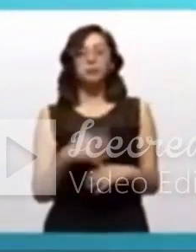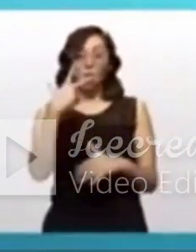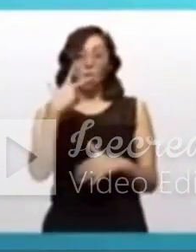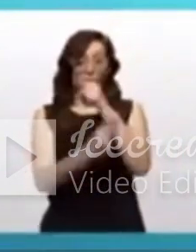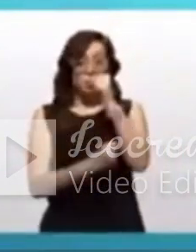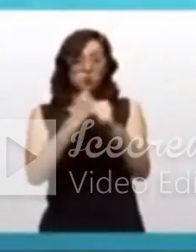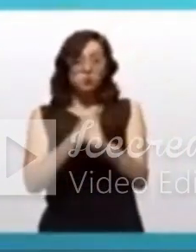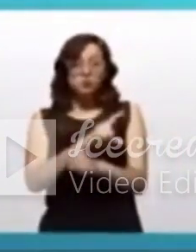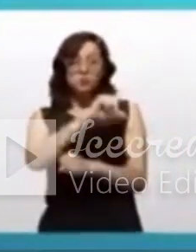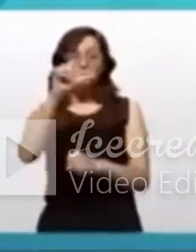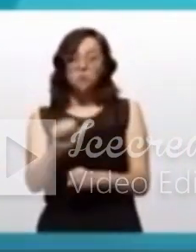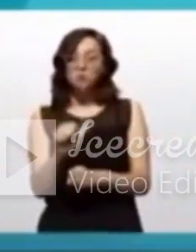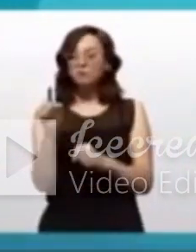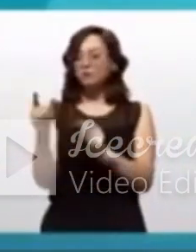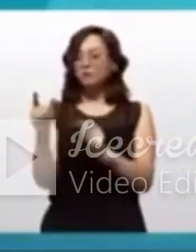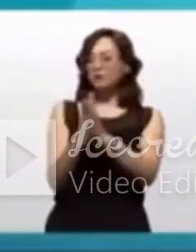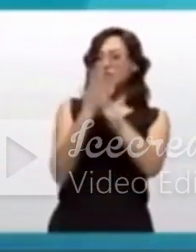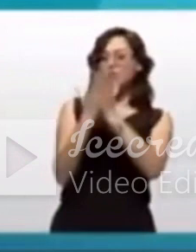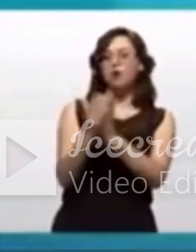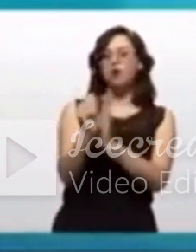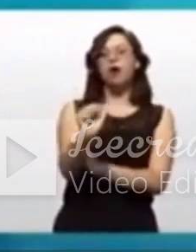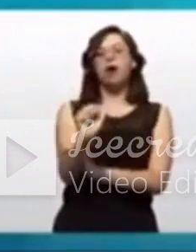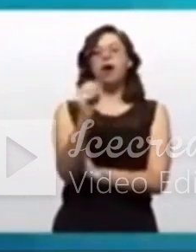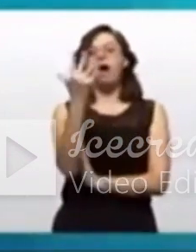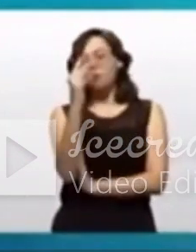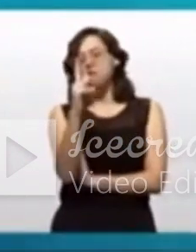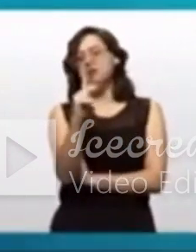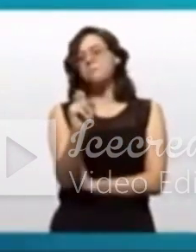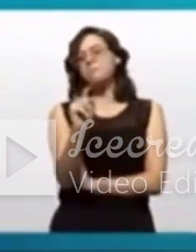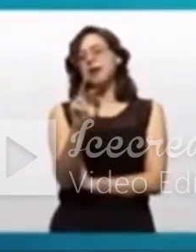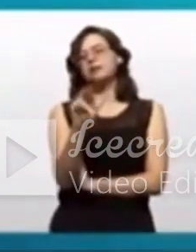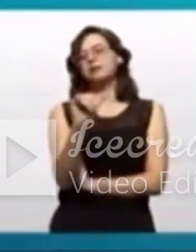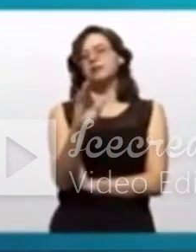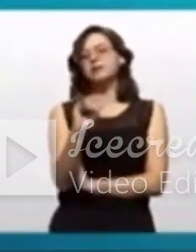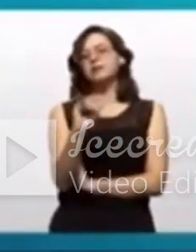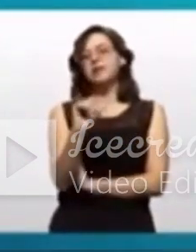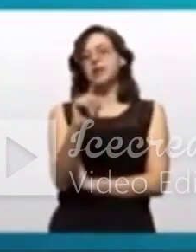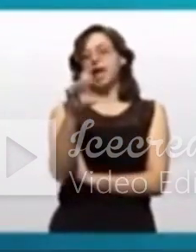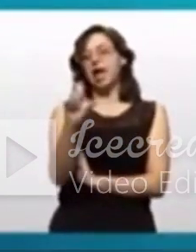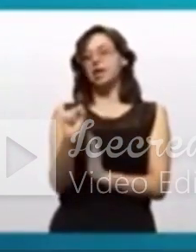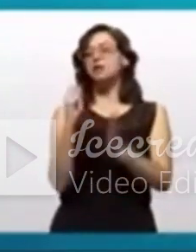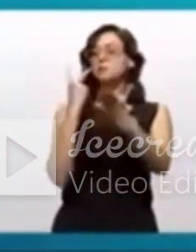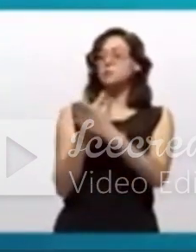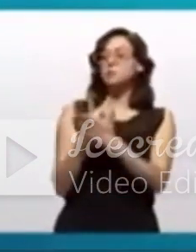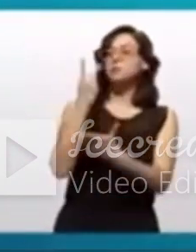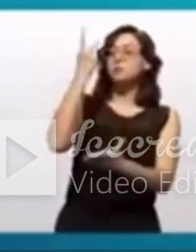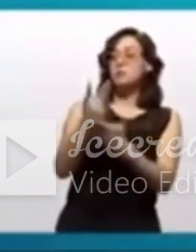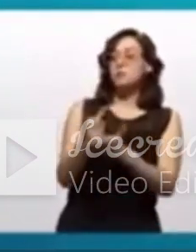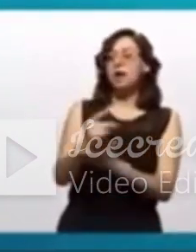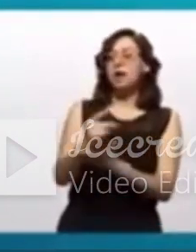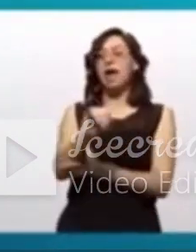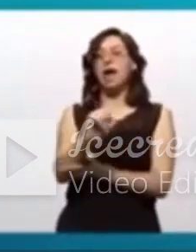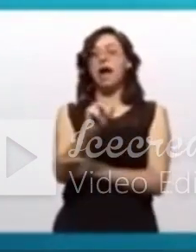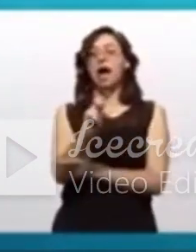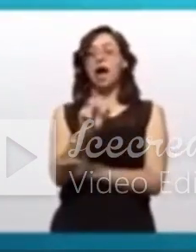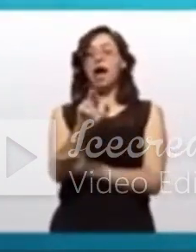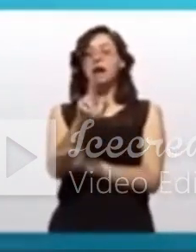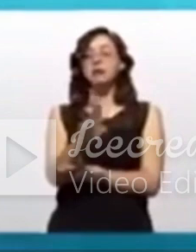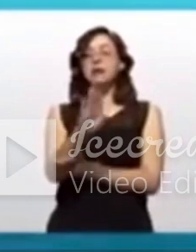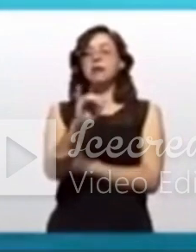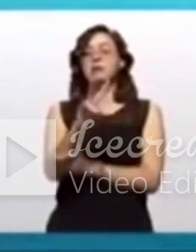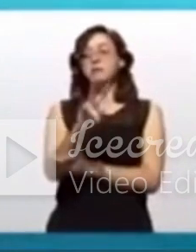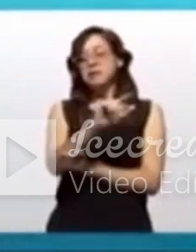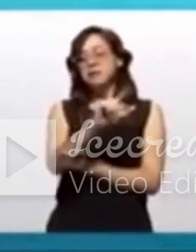después apareció Árboles Petrificados, libro de cuentos reconocido por el Premio de Escritores para Escritores Javier Villarrutia de Bellas